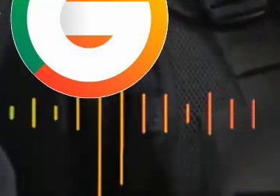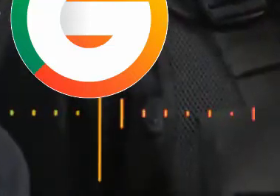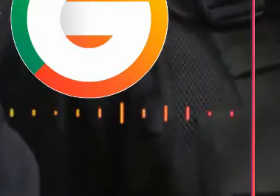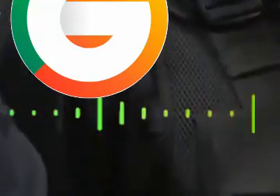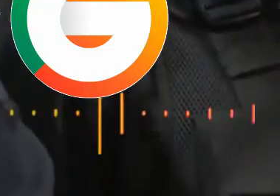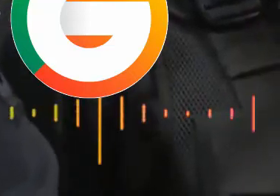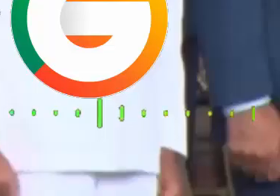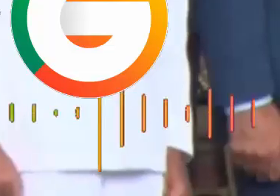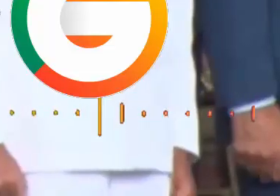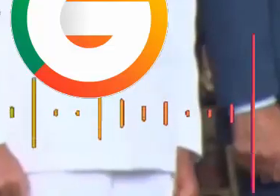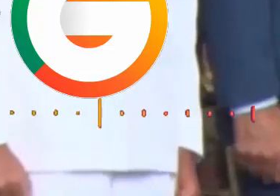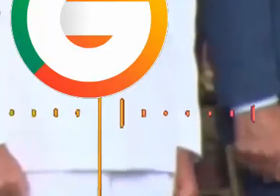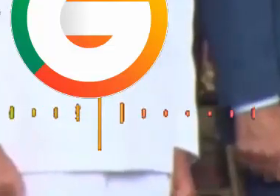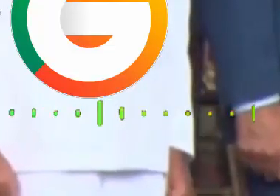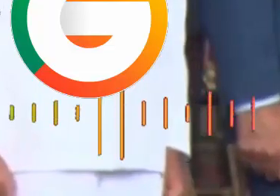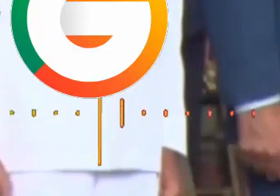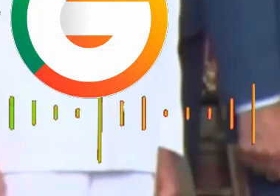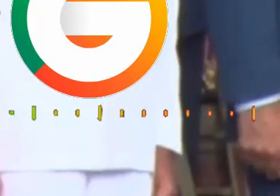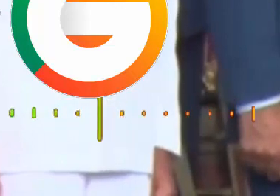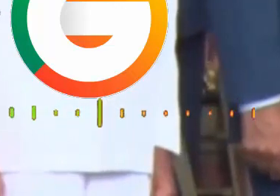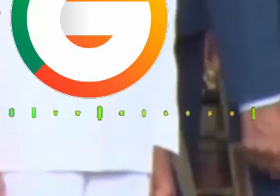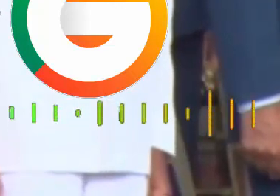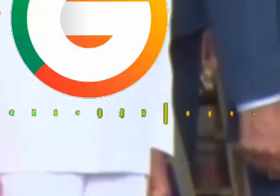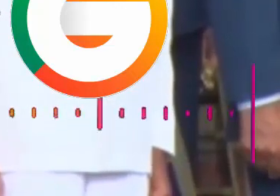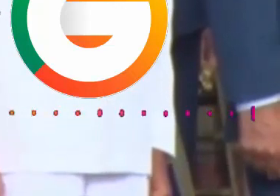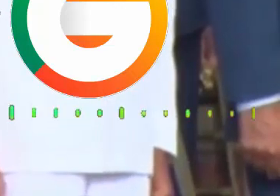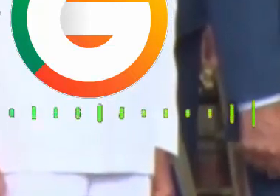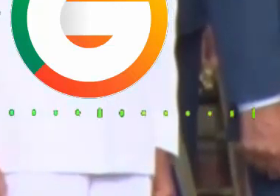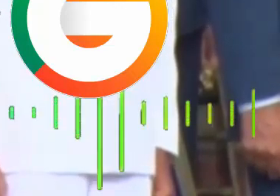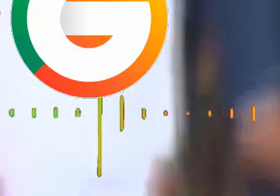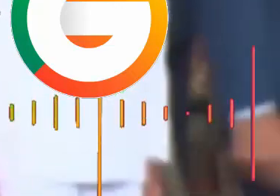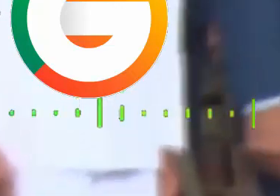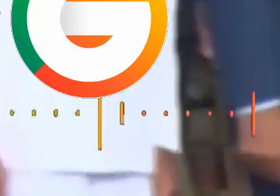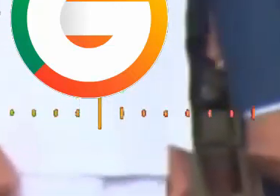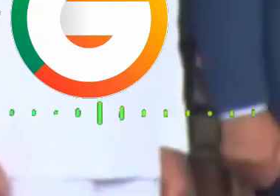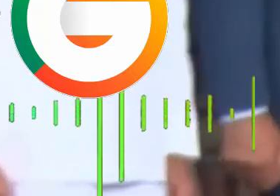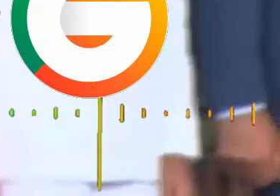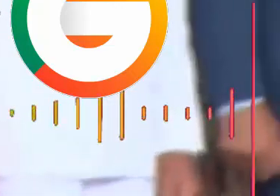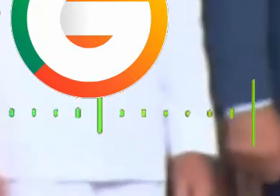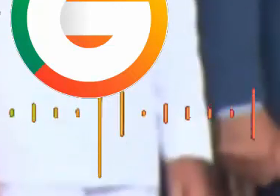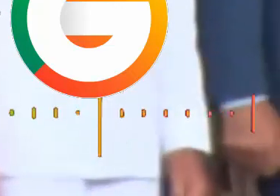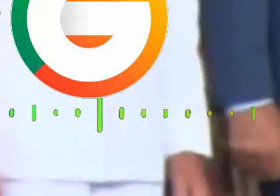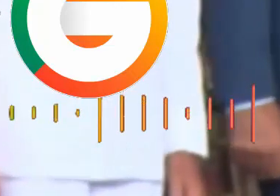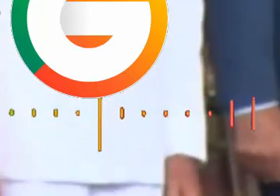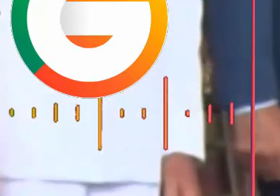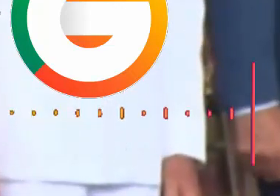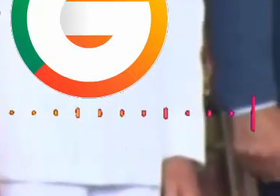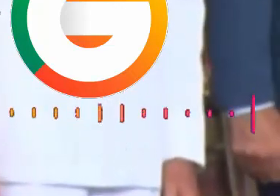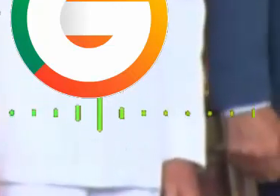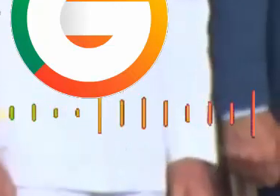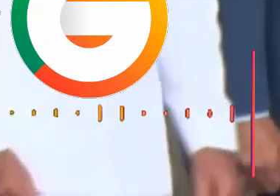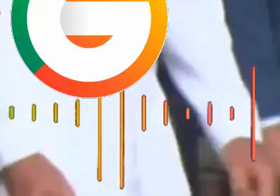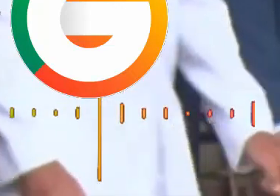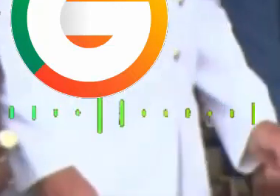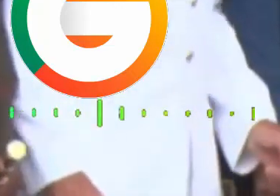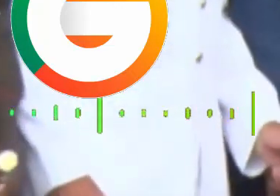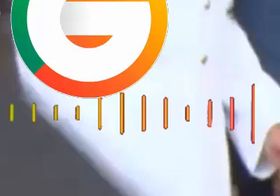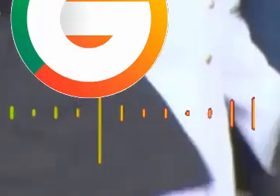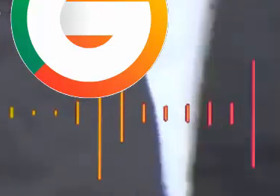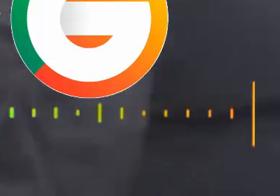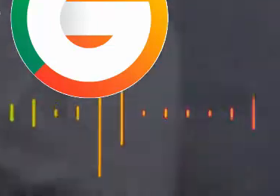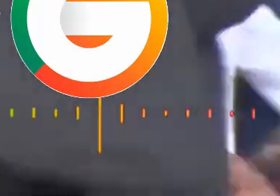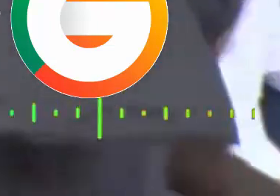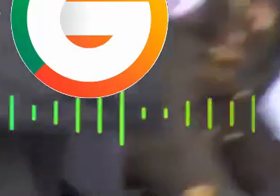de ellos proteger a la población, proteger a los ciudadanos de Venezuela, no proteger a Nicolás Maduro.